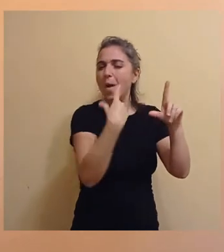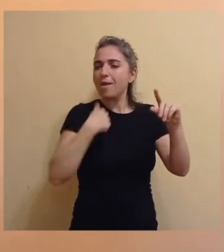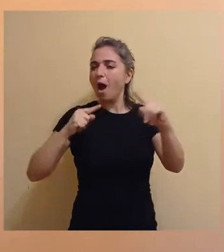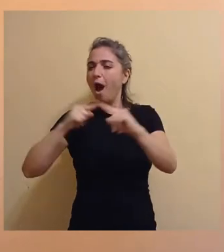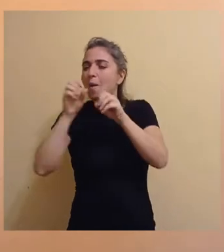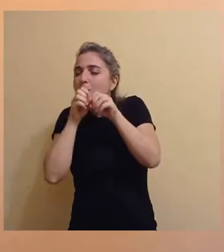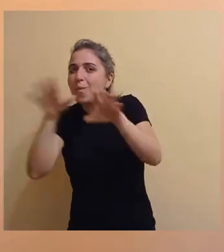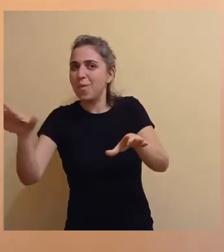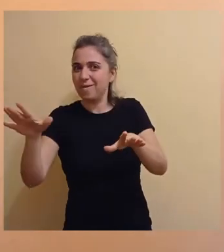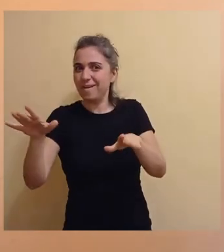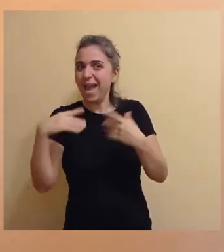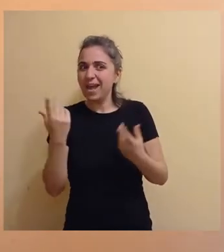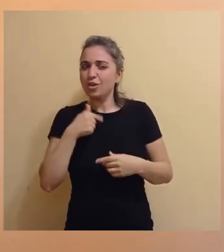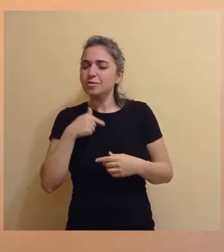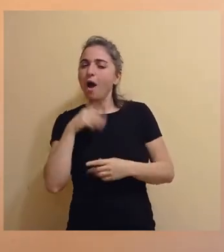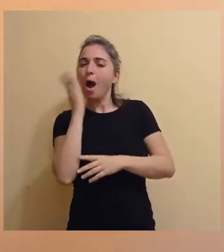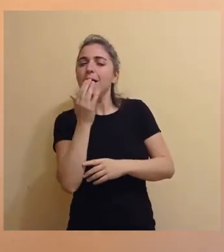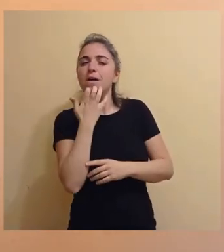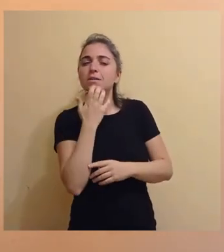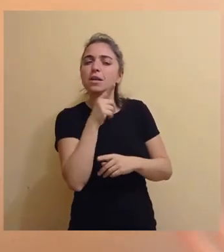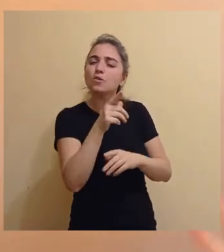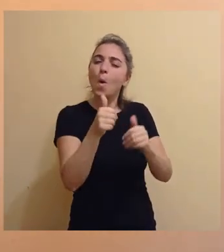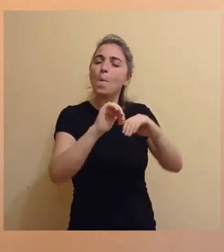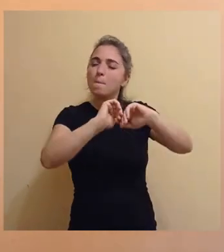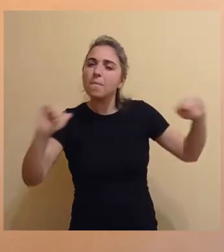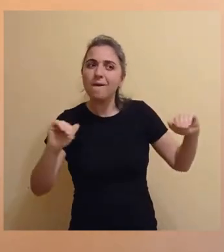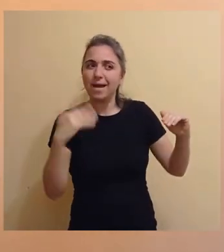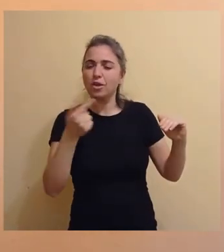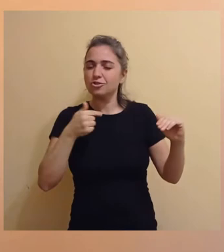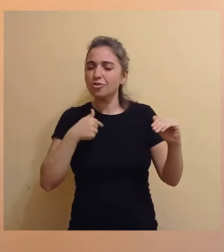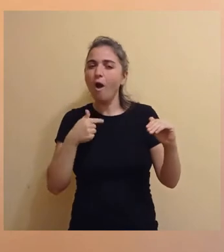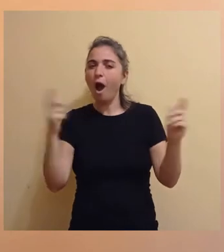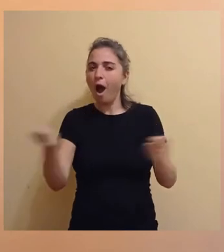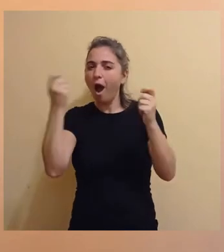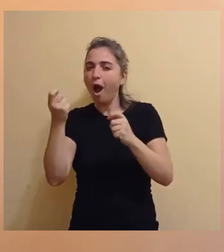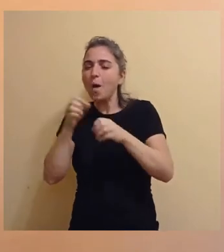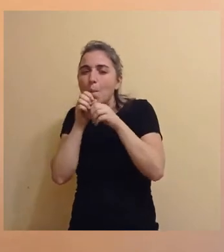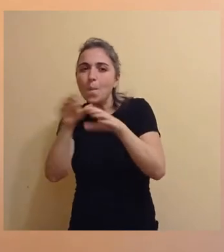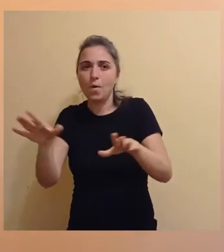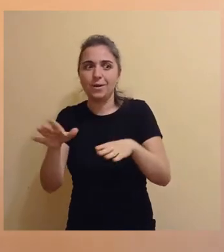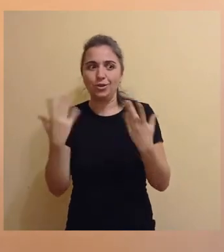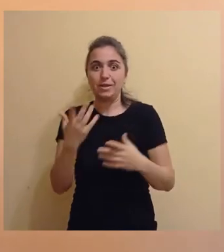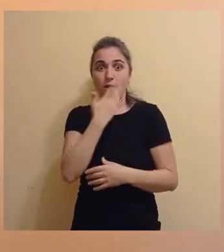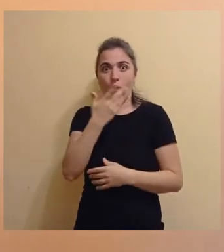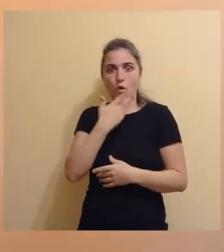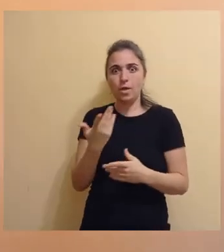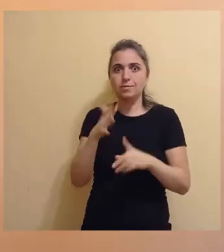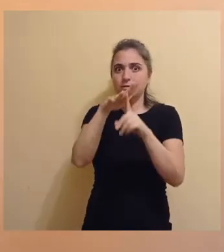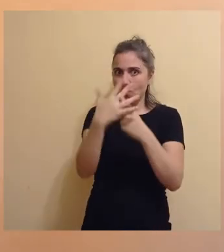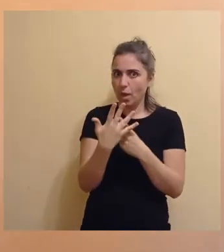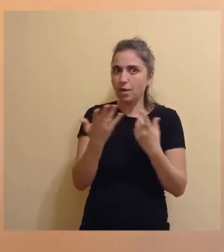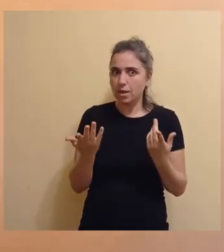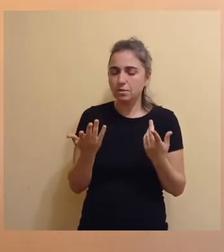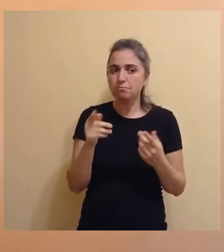produjeron consensuadamente para multiplicarlo y que lo vea todo el mundo. Y sabemos y se